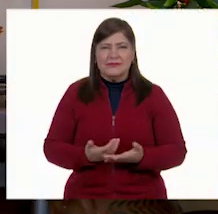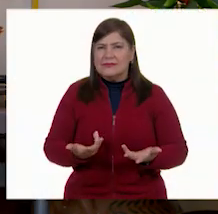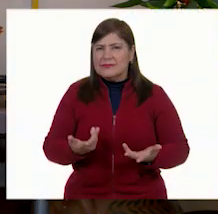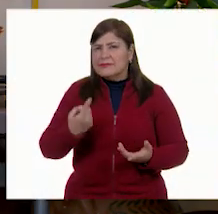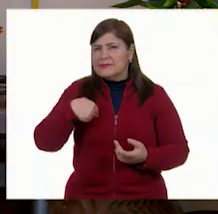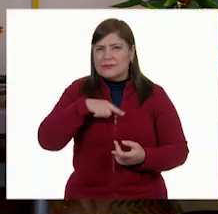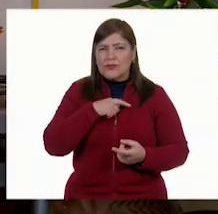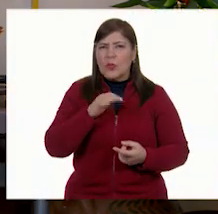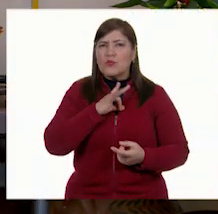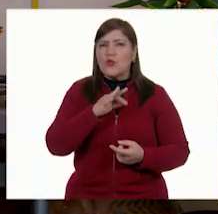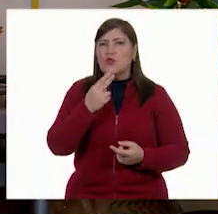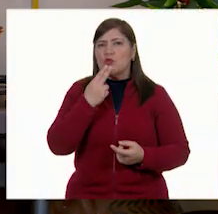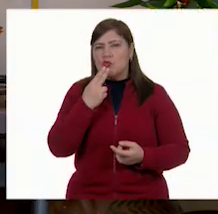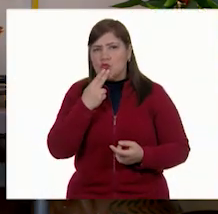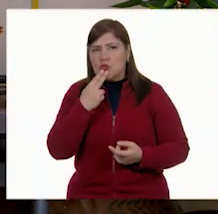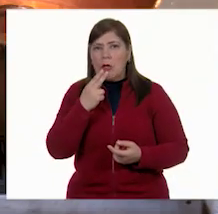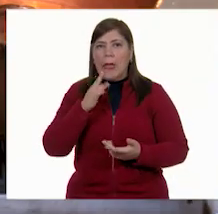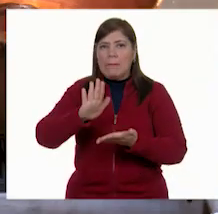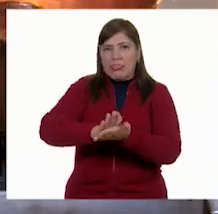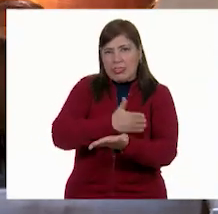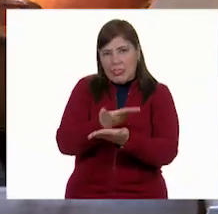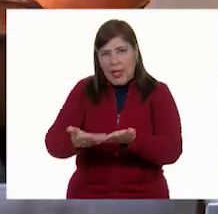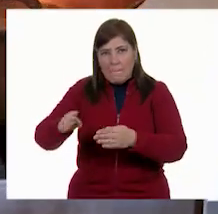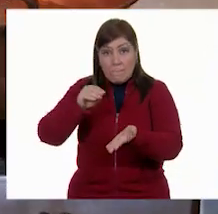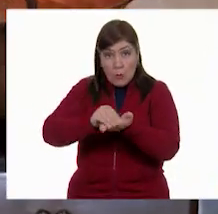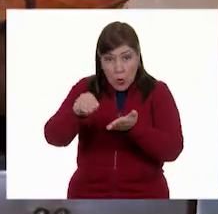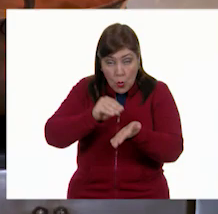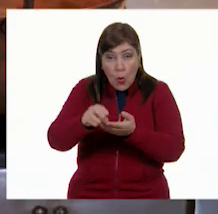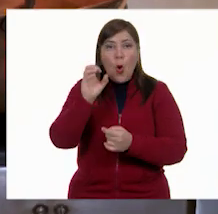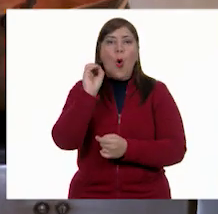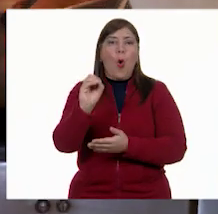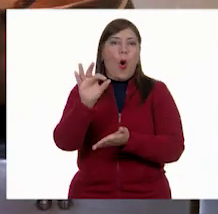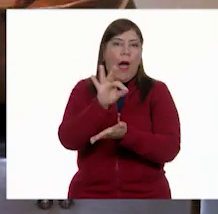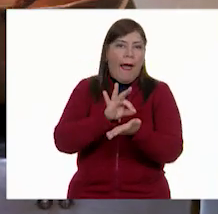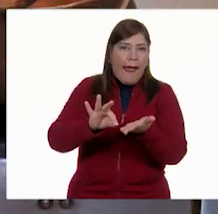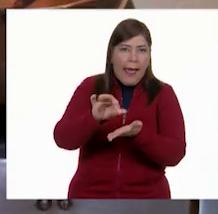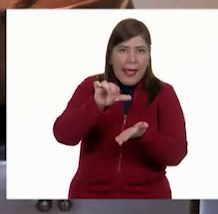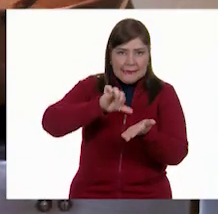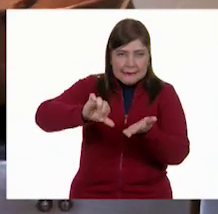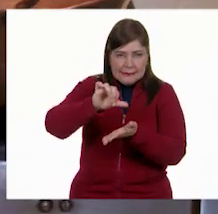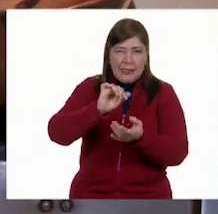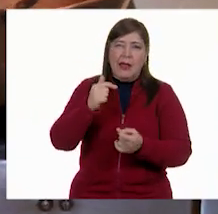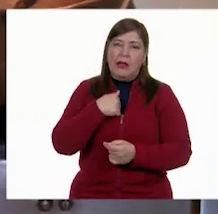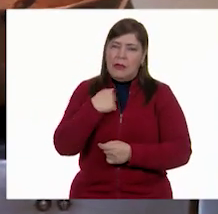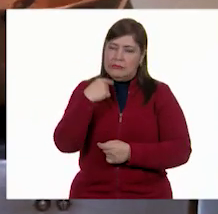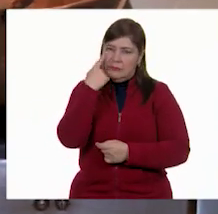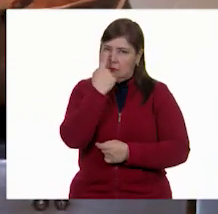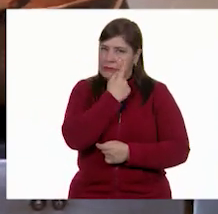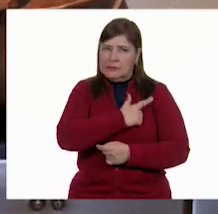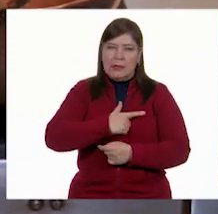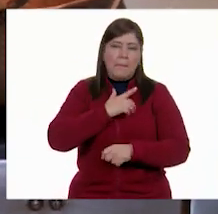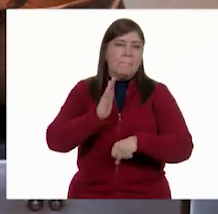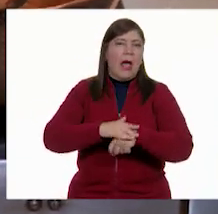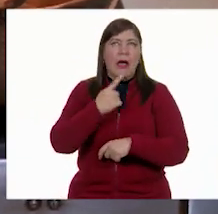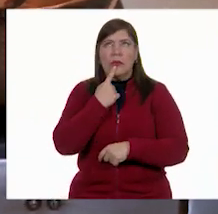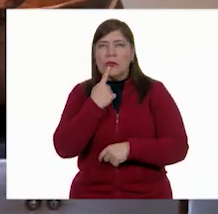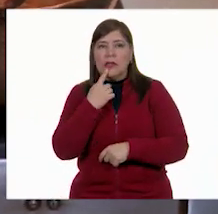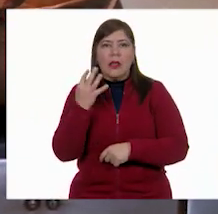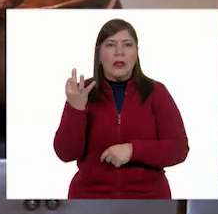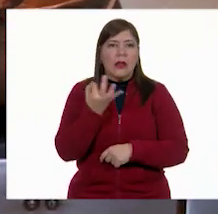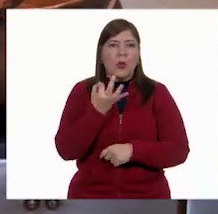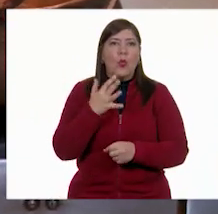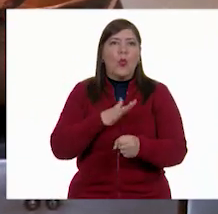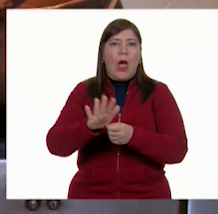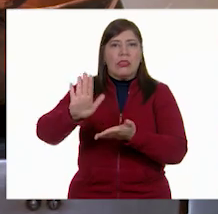Podemos usar aceite o manteca. A mí particularmente me gusta más el sabor que le